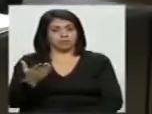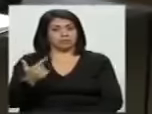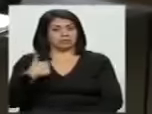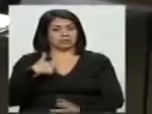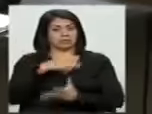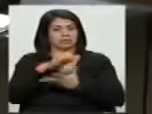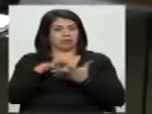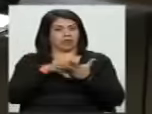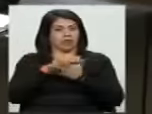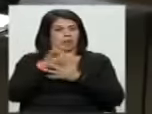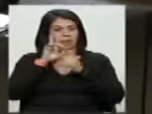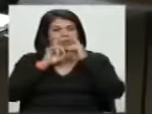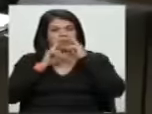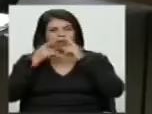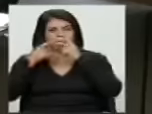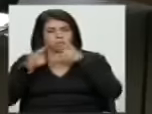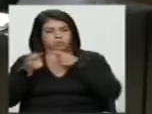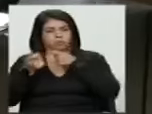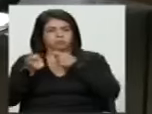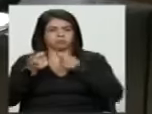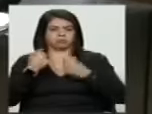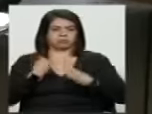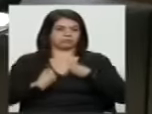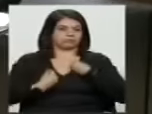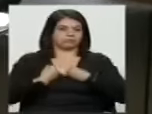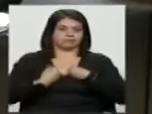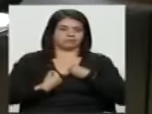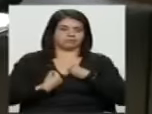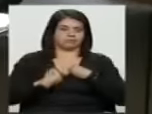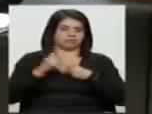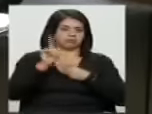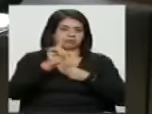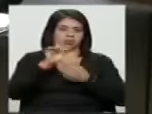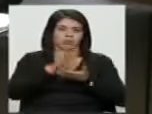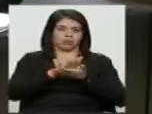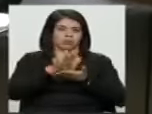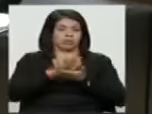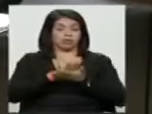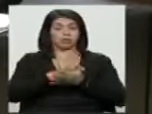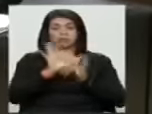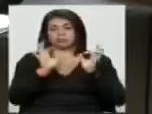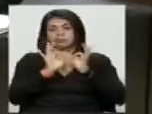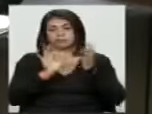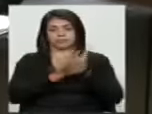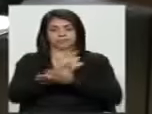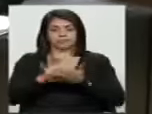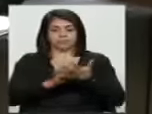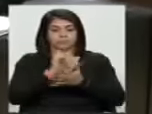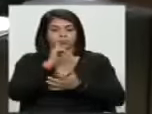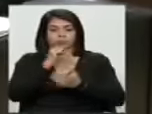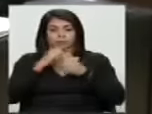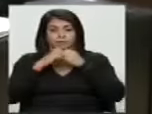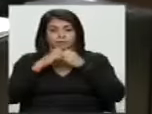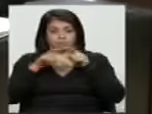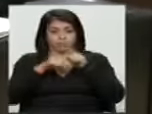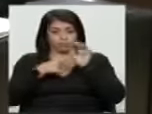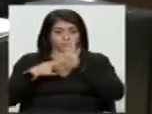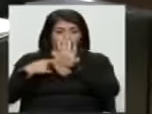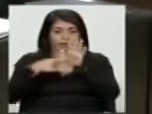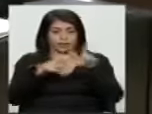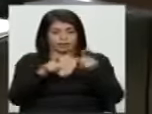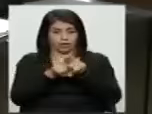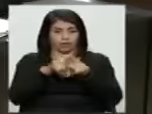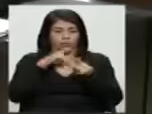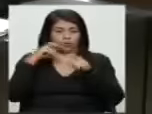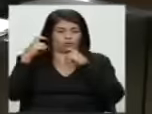preocupe. Si usted no es neofascista, tampoco debe preocuparse. Si usted no tiene expresiones similares de